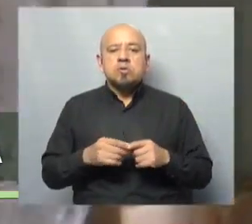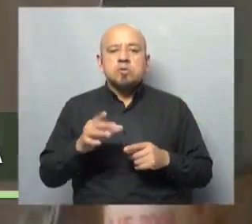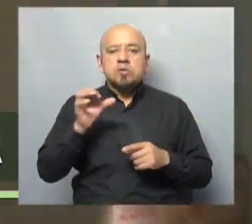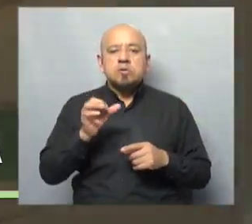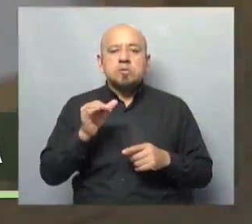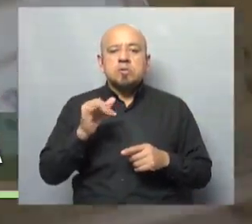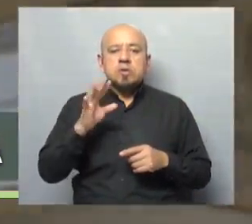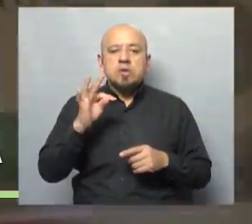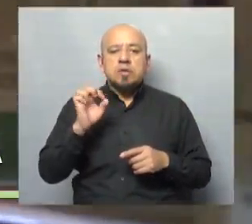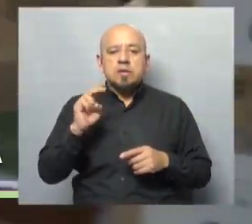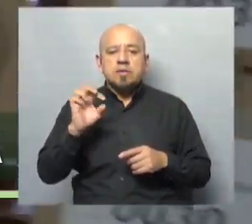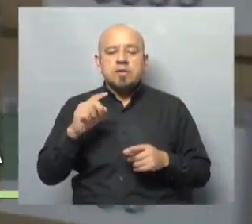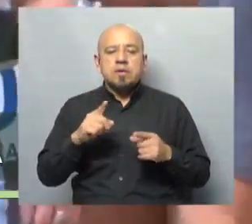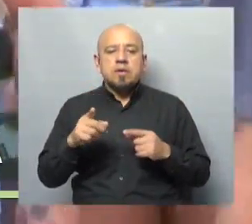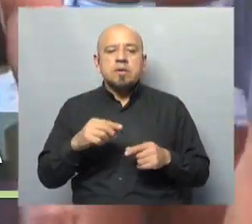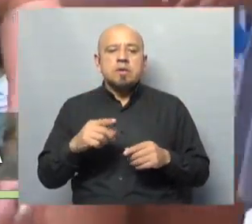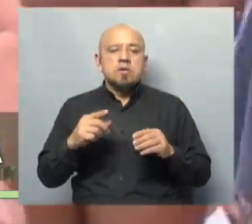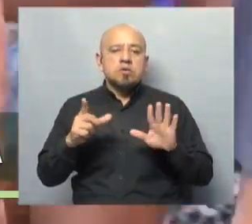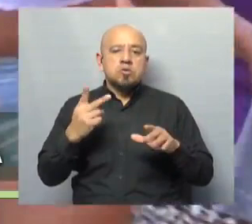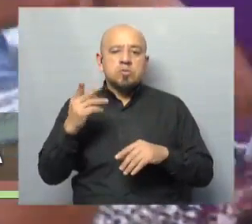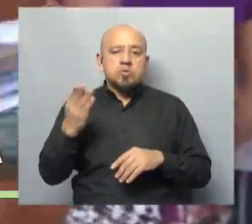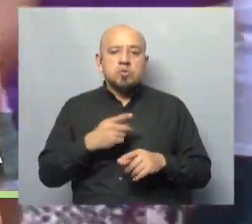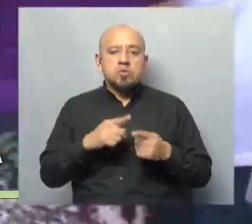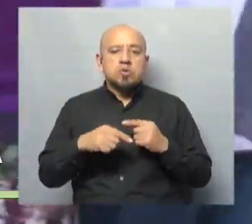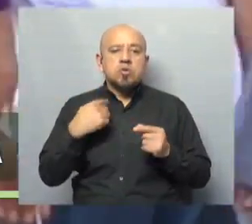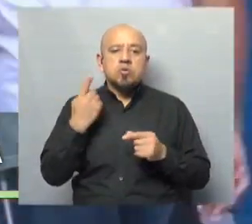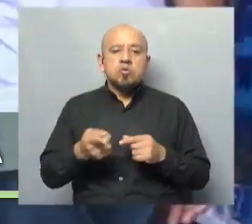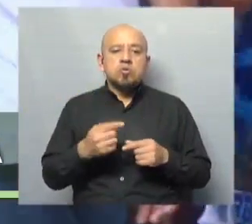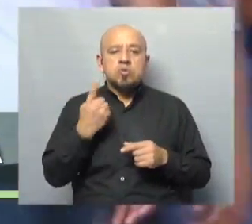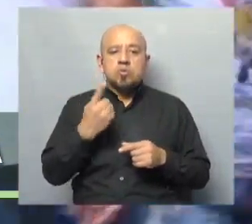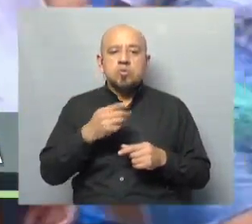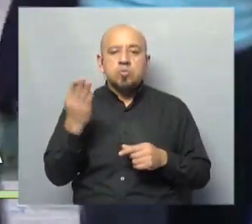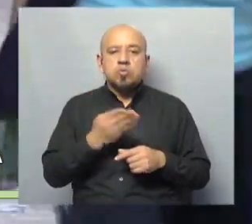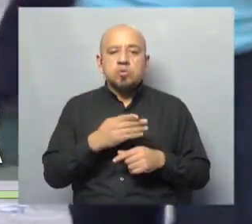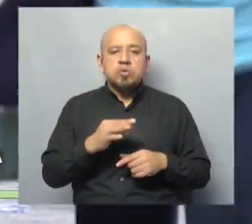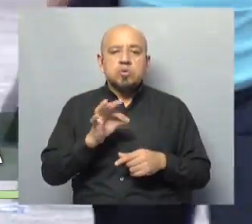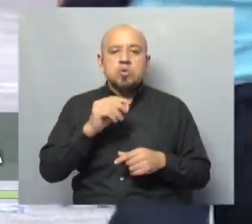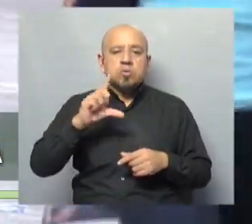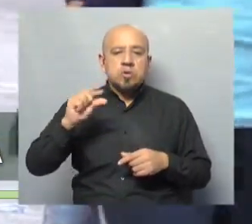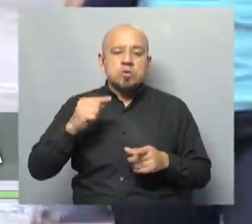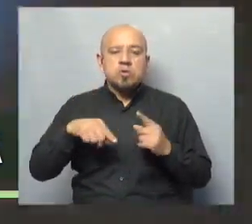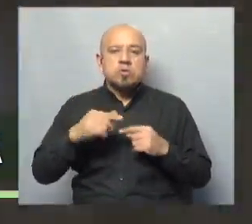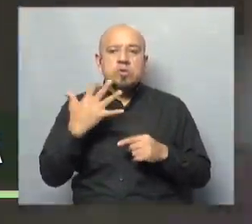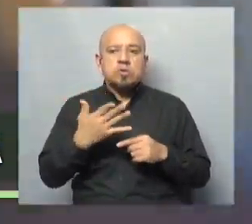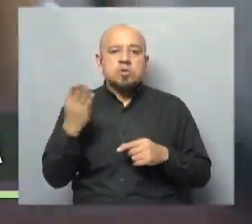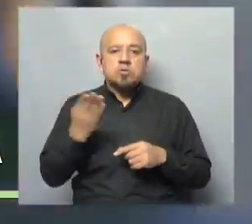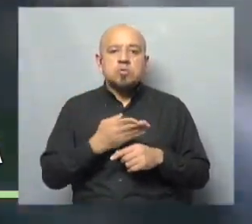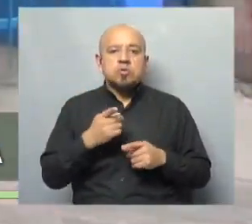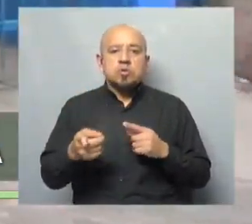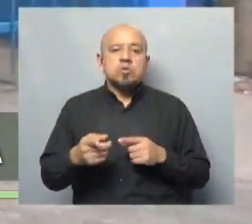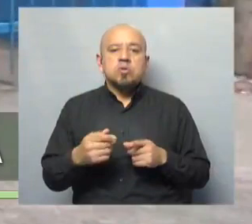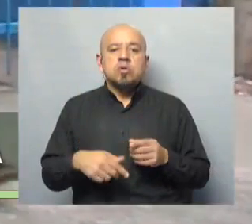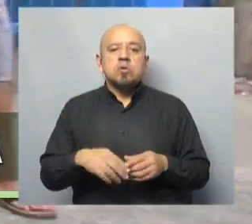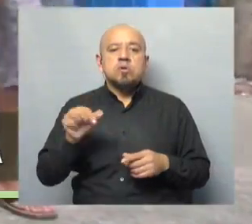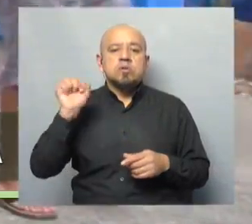que se mantiene con un 3 por ciento al tiempo que el resto de los candidatos tienen un 1 por ciento o menos el 5 por ciento de los encuestados